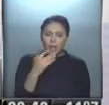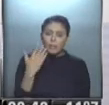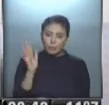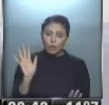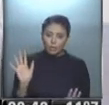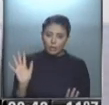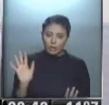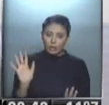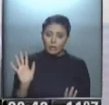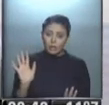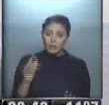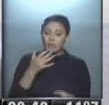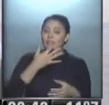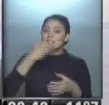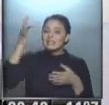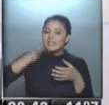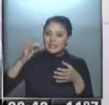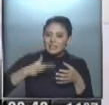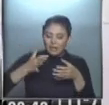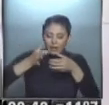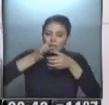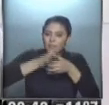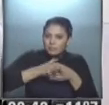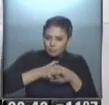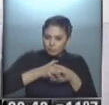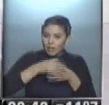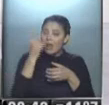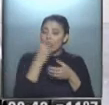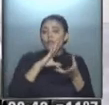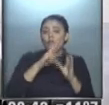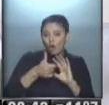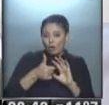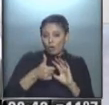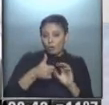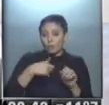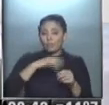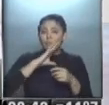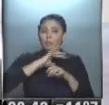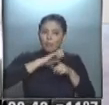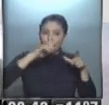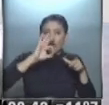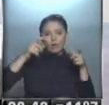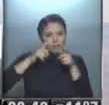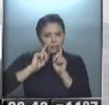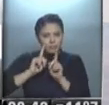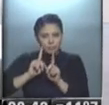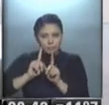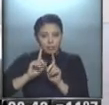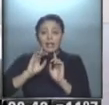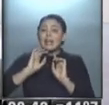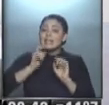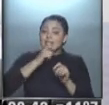tener un edema macular diabético en las dos formas, no proliferativa y proliferativa. Y